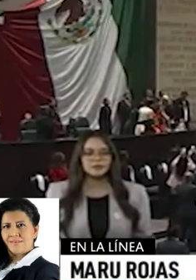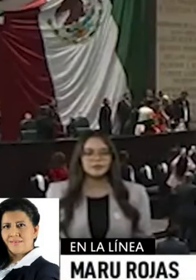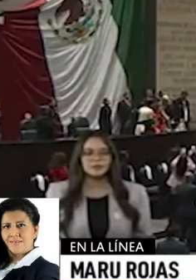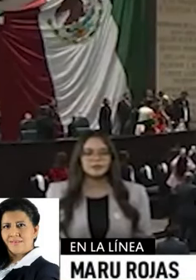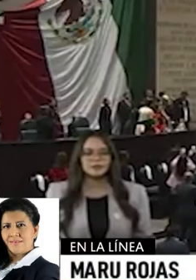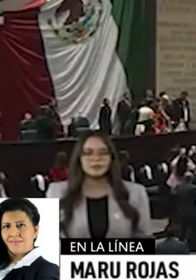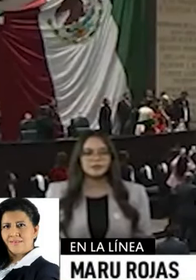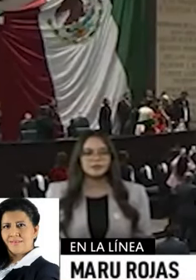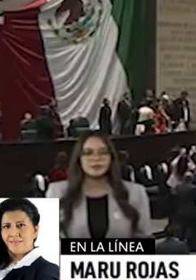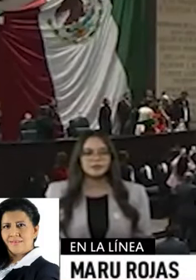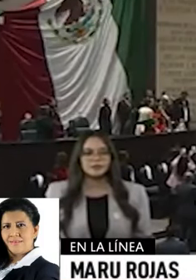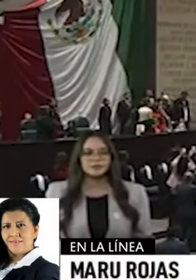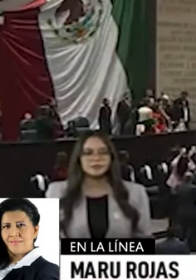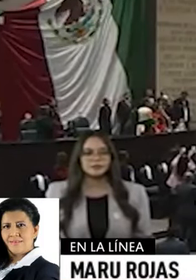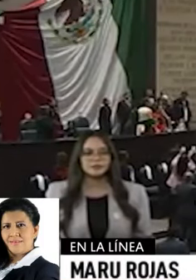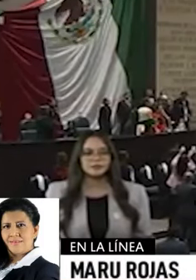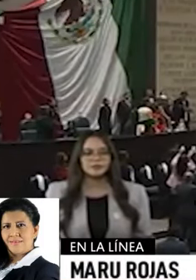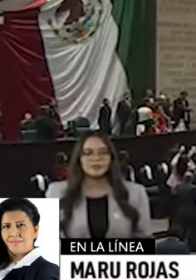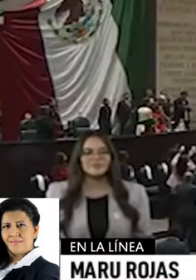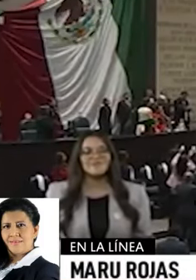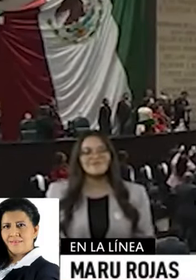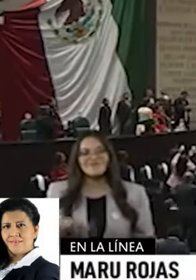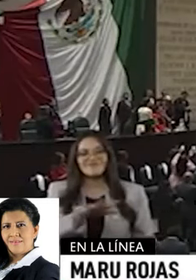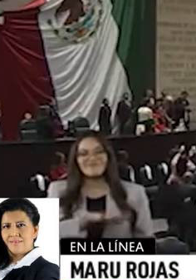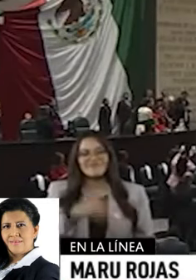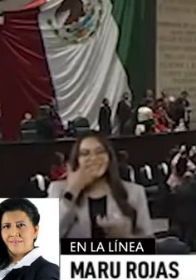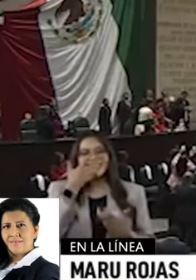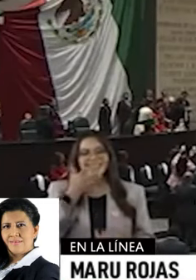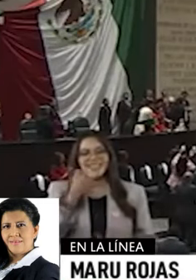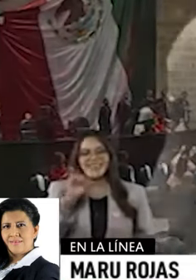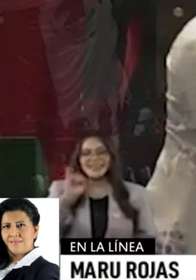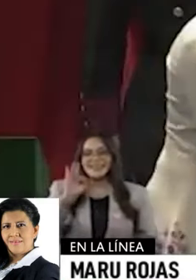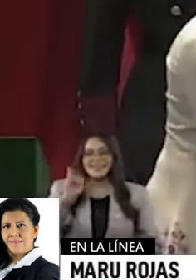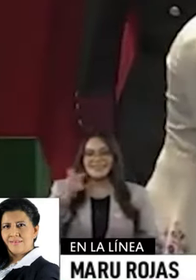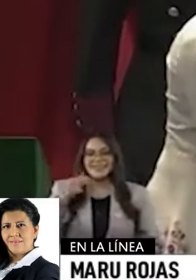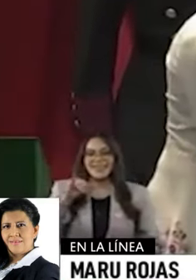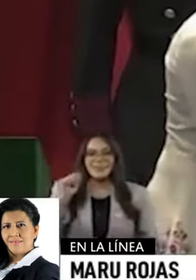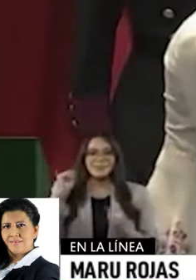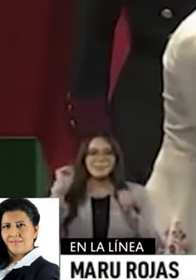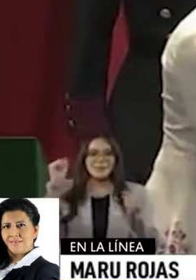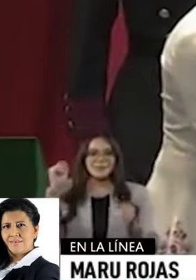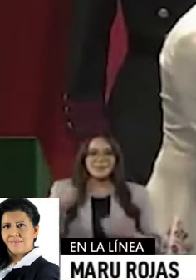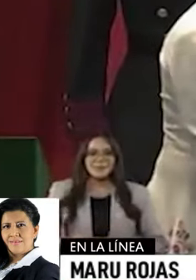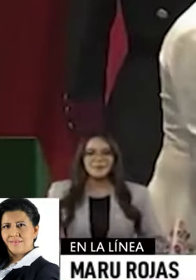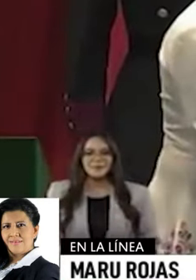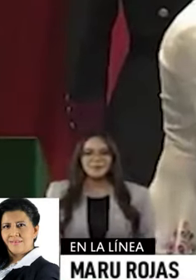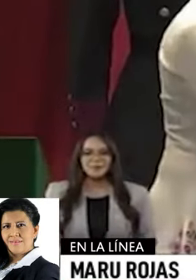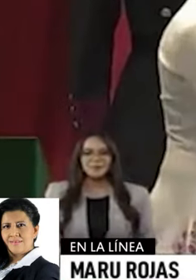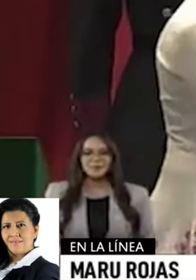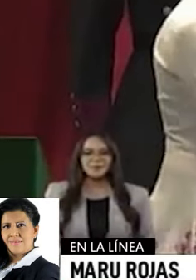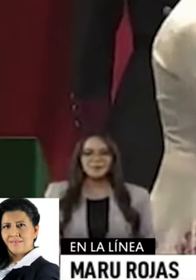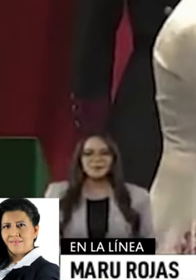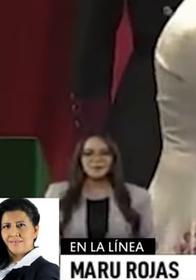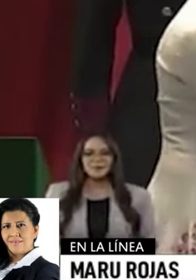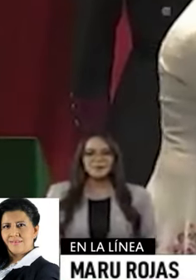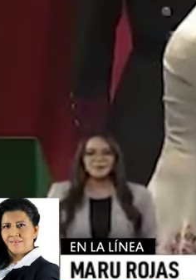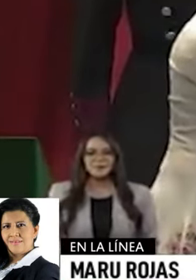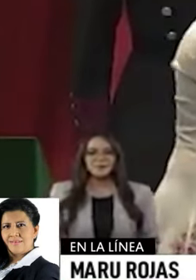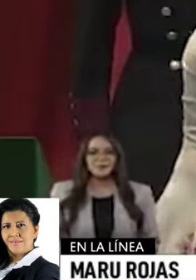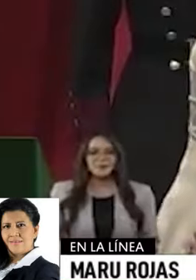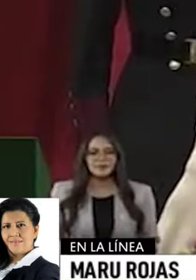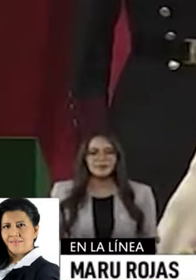fuimos a esperarla al elevador de donde bajan de estas reuniones en el Aurora Jiménez, en la Cámara de Diputados, después de